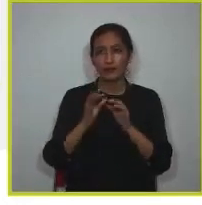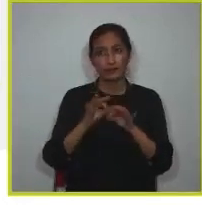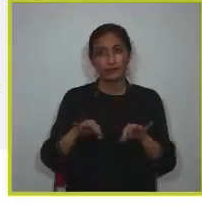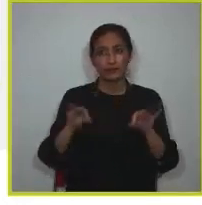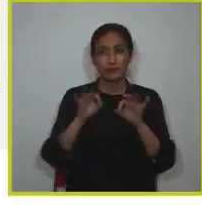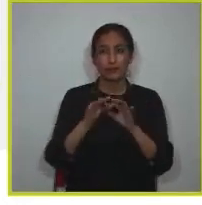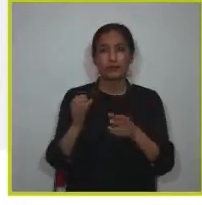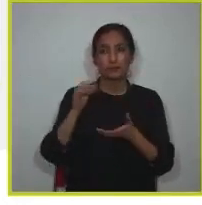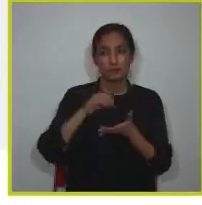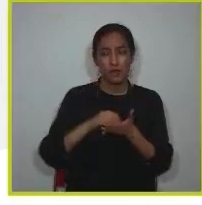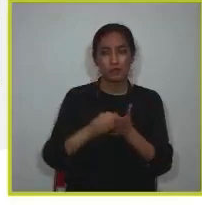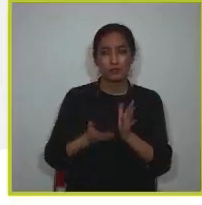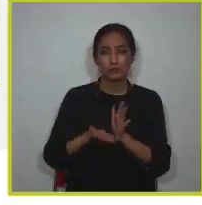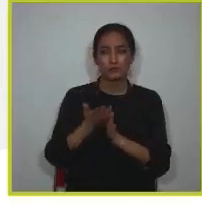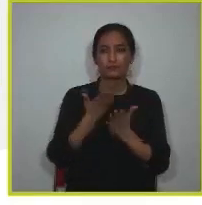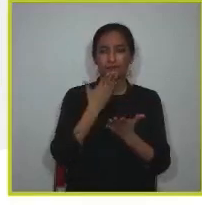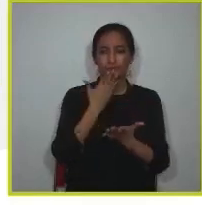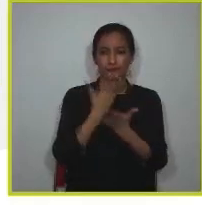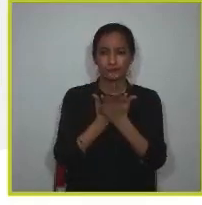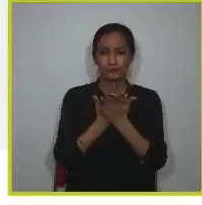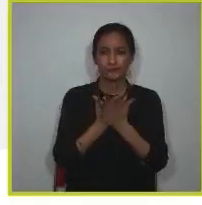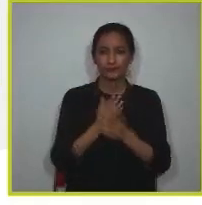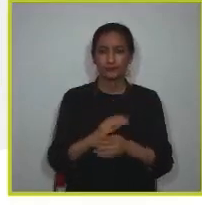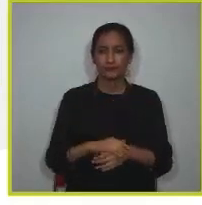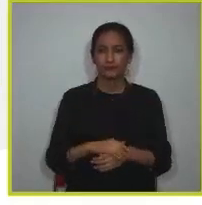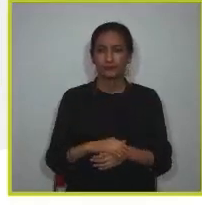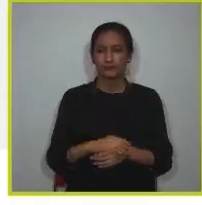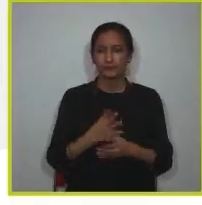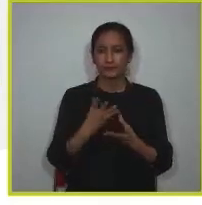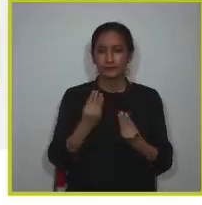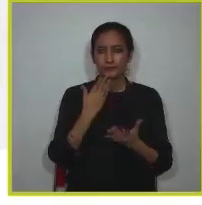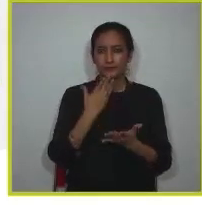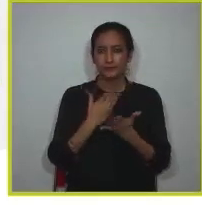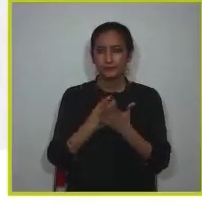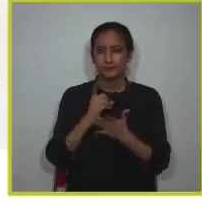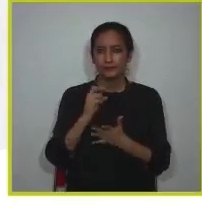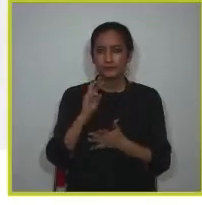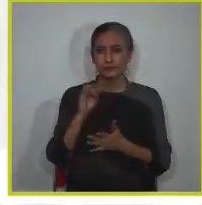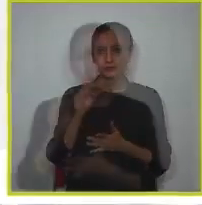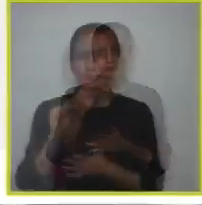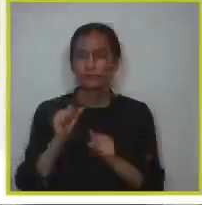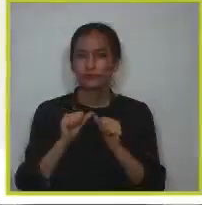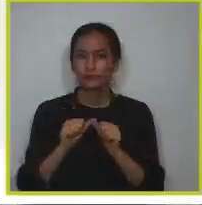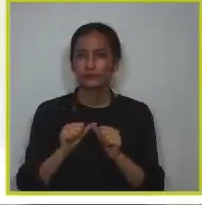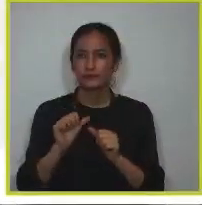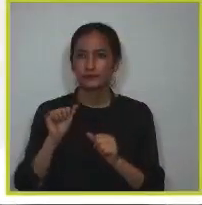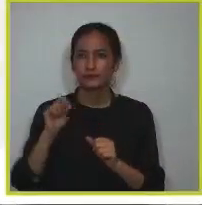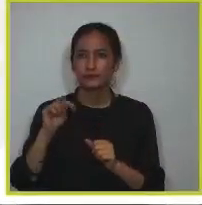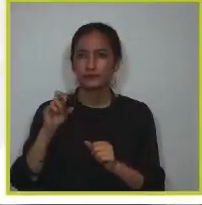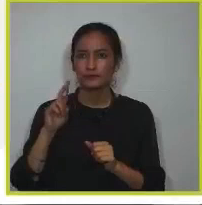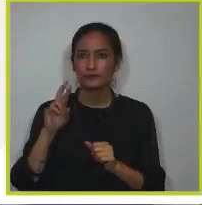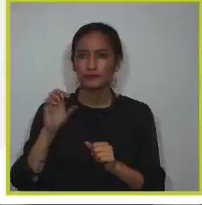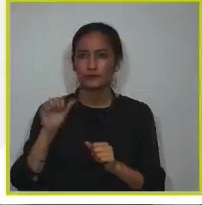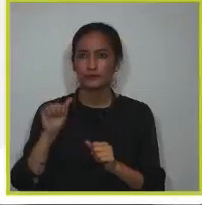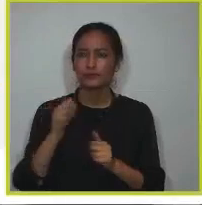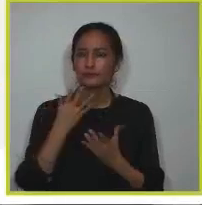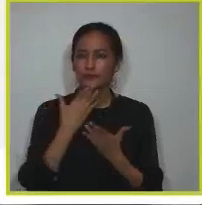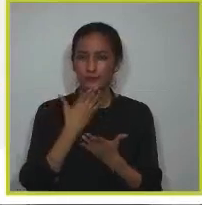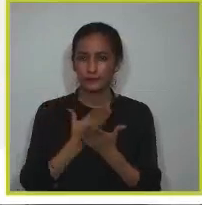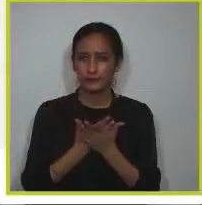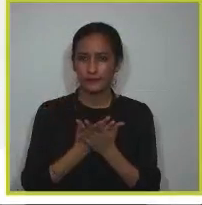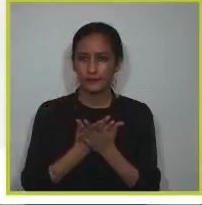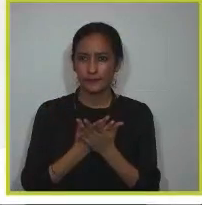y relevante gracias muchas gracias Doris continuamos contigo Andrea Gracias